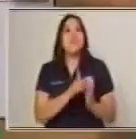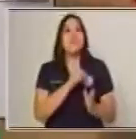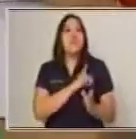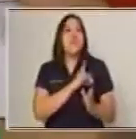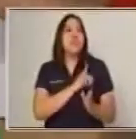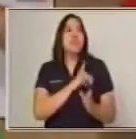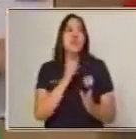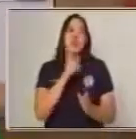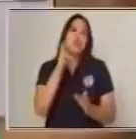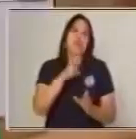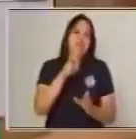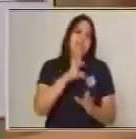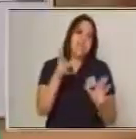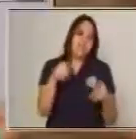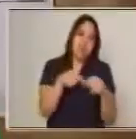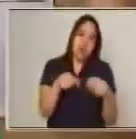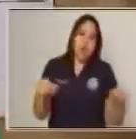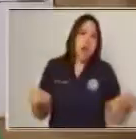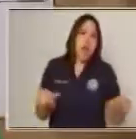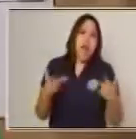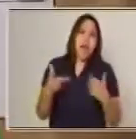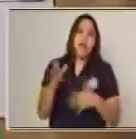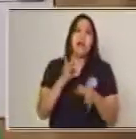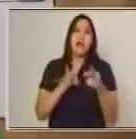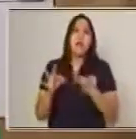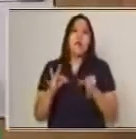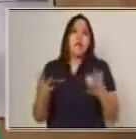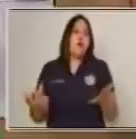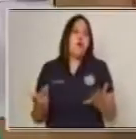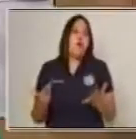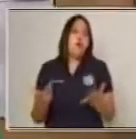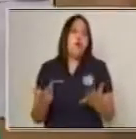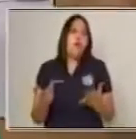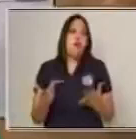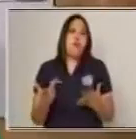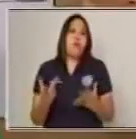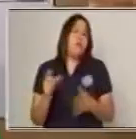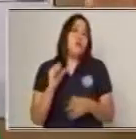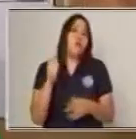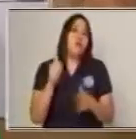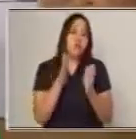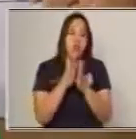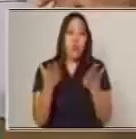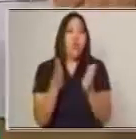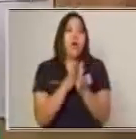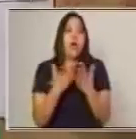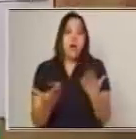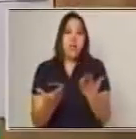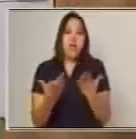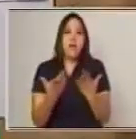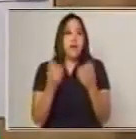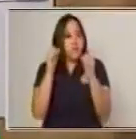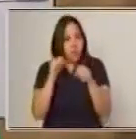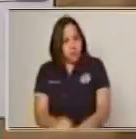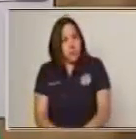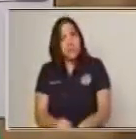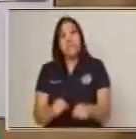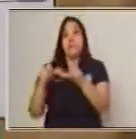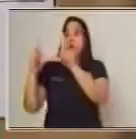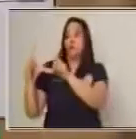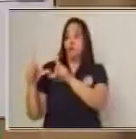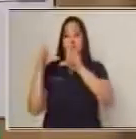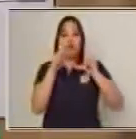Solamente necesitan ya sea una regla o necesitan algún otro cuaderno que tengan, también lo podrían utilizar para hacer las